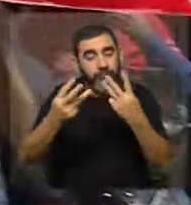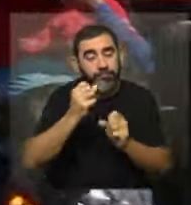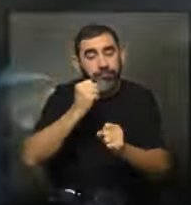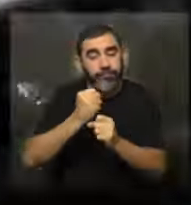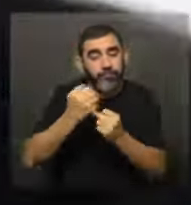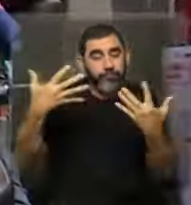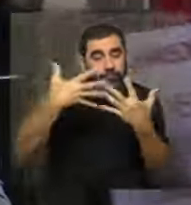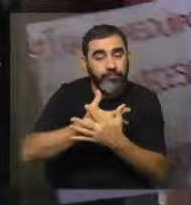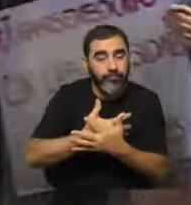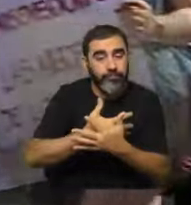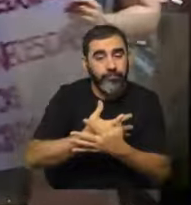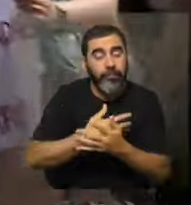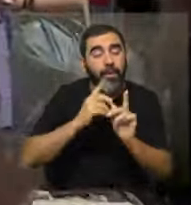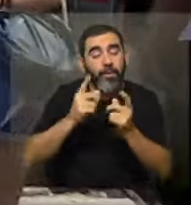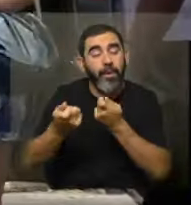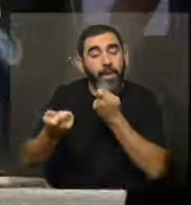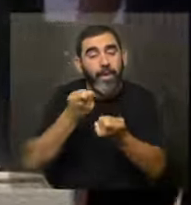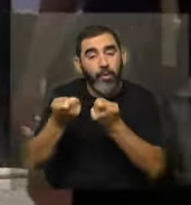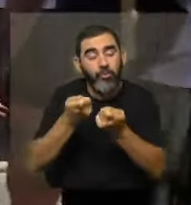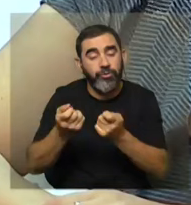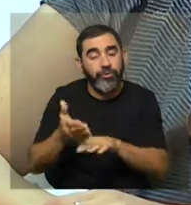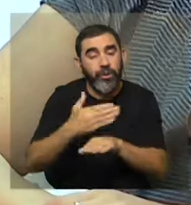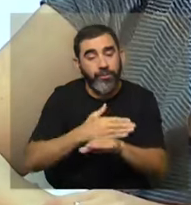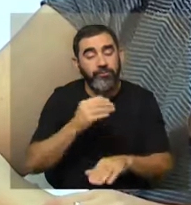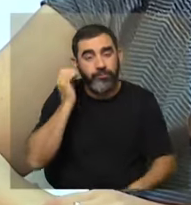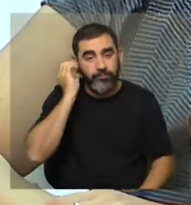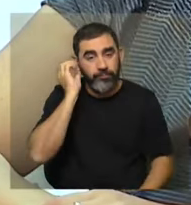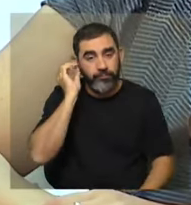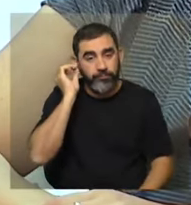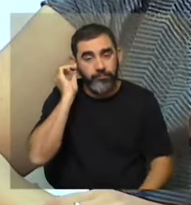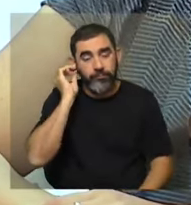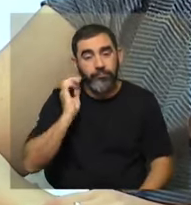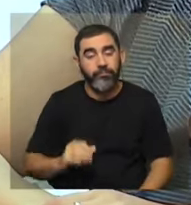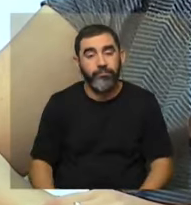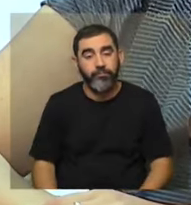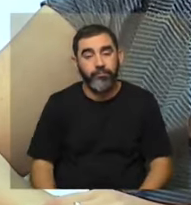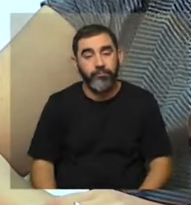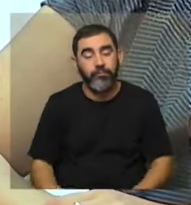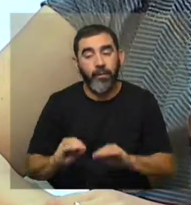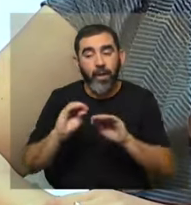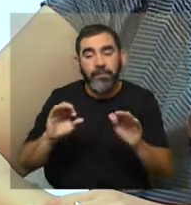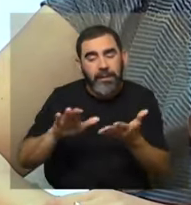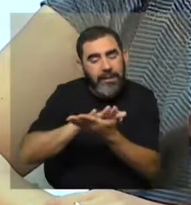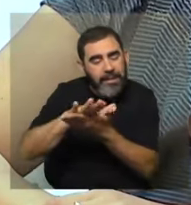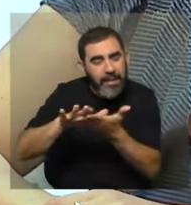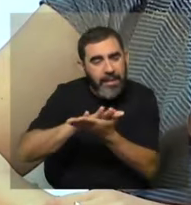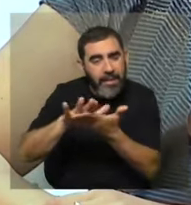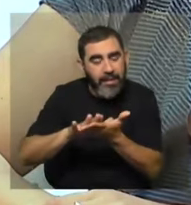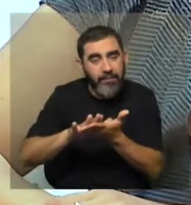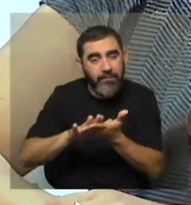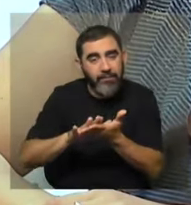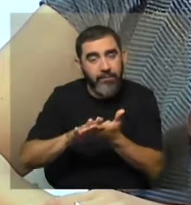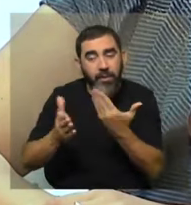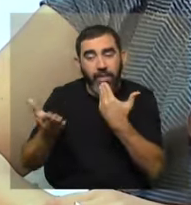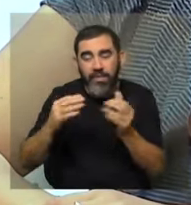trabajadores y trabajadoras debe ser negociado en forma previa se descolgó sin aviso de ningún tipo y menos sin